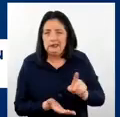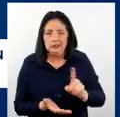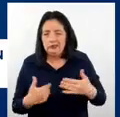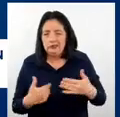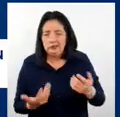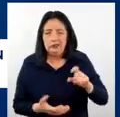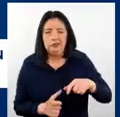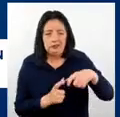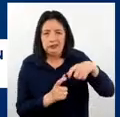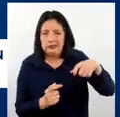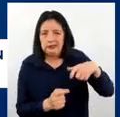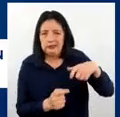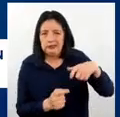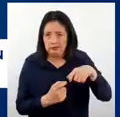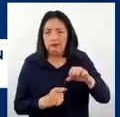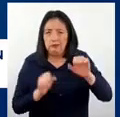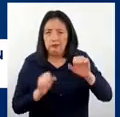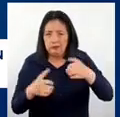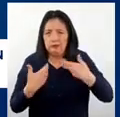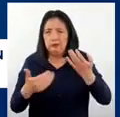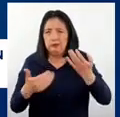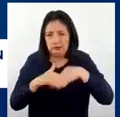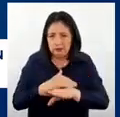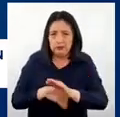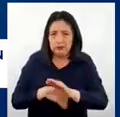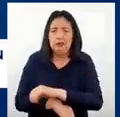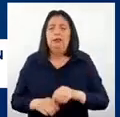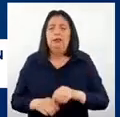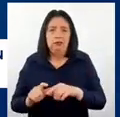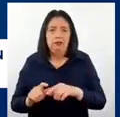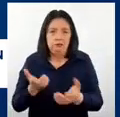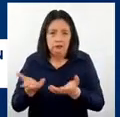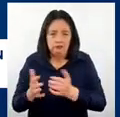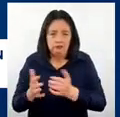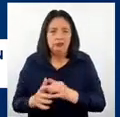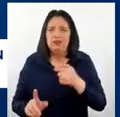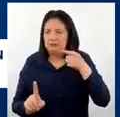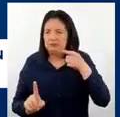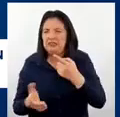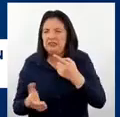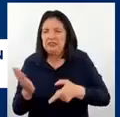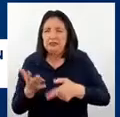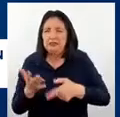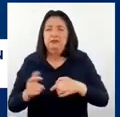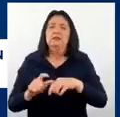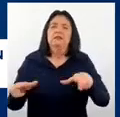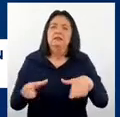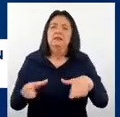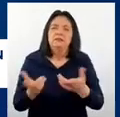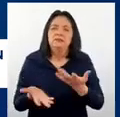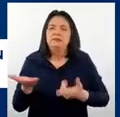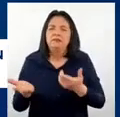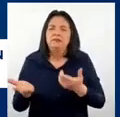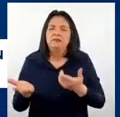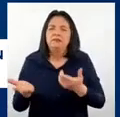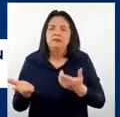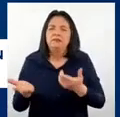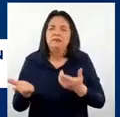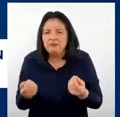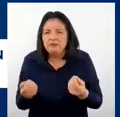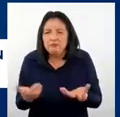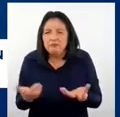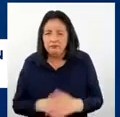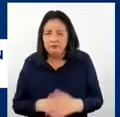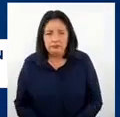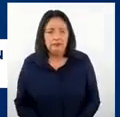carnet de vacunación para poder ingresar a un servicio? Específicamente, ¿en qué establecimientos, en qué instituciones?